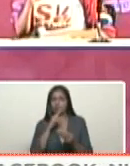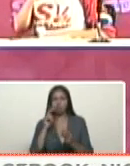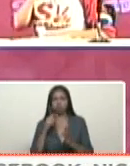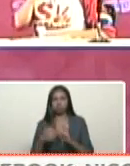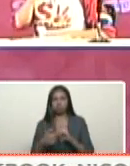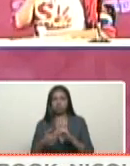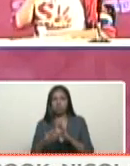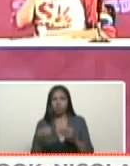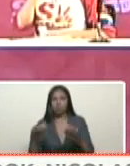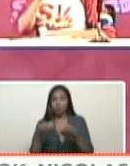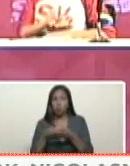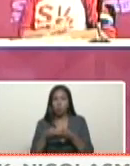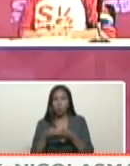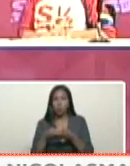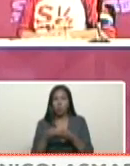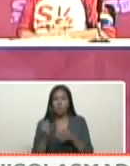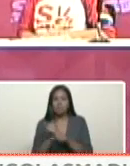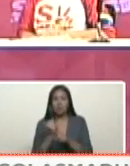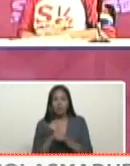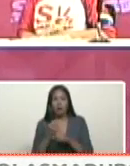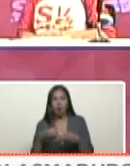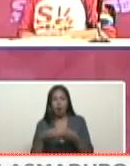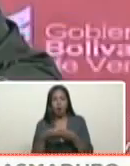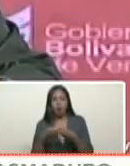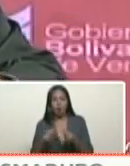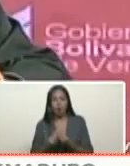Este es un equipo. Aquí el trabajo es en equipo.